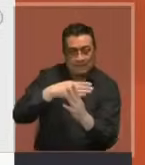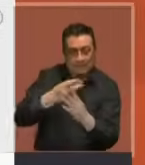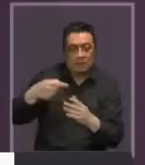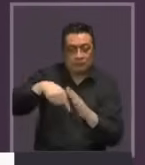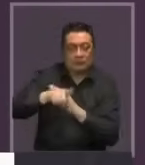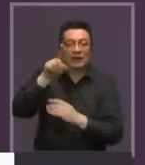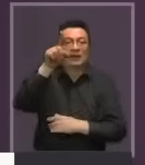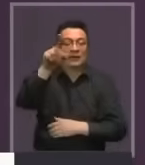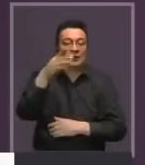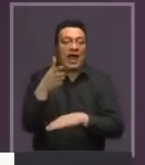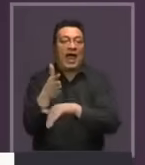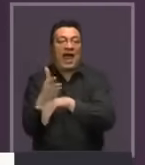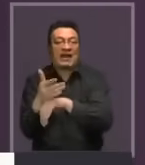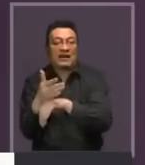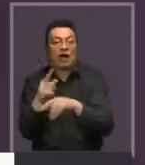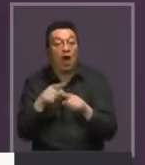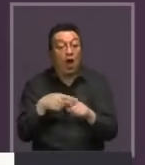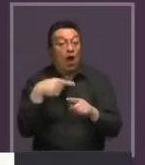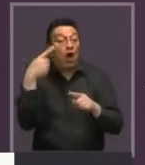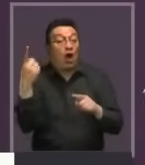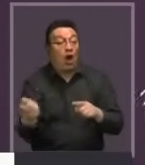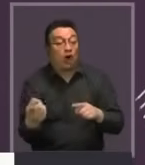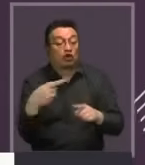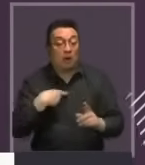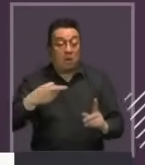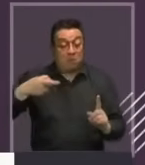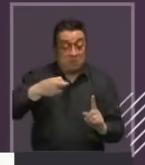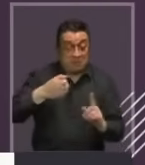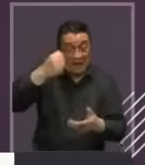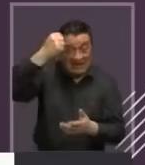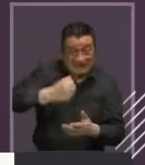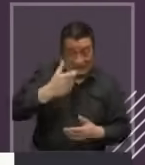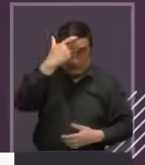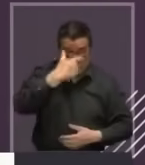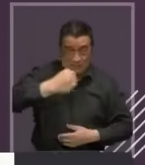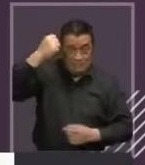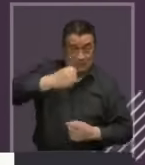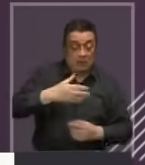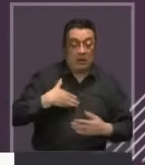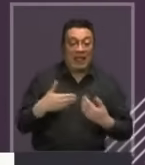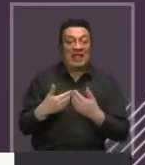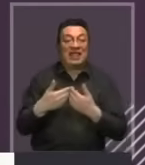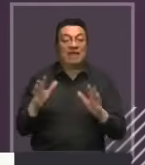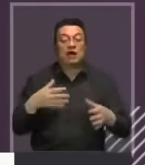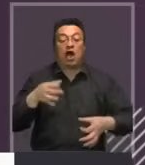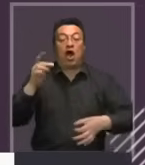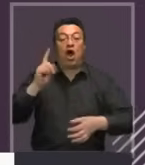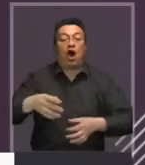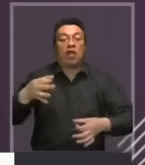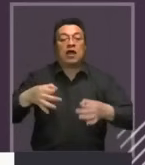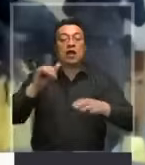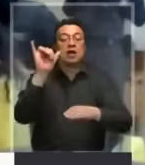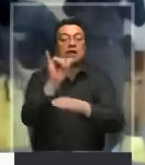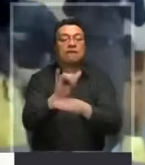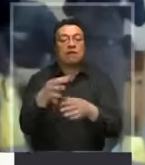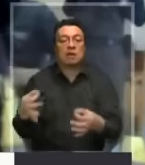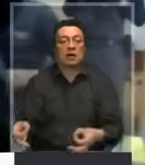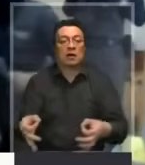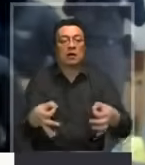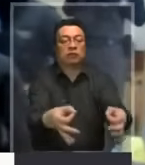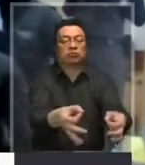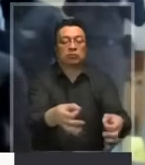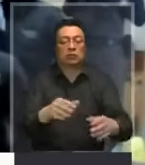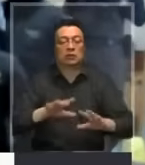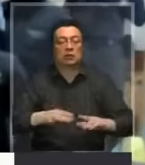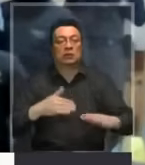Arica. A otro, uno de los sicarios del grupo, intentaron liberarlo con una orden judicial falsificada que ingresó al